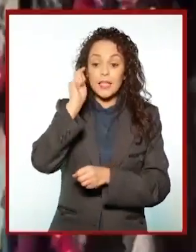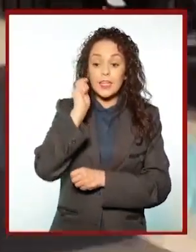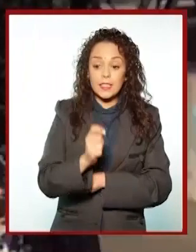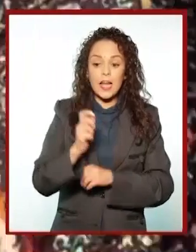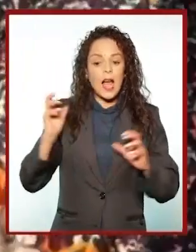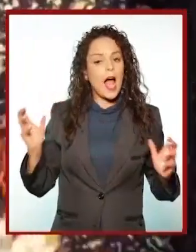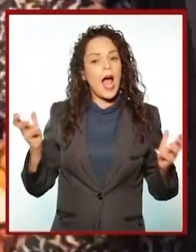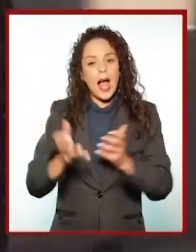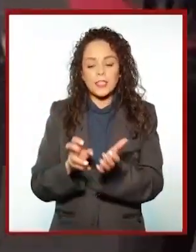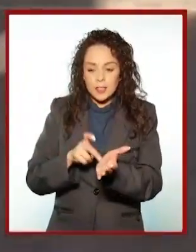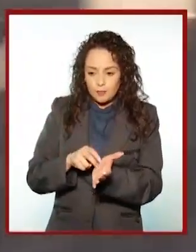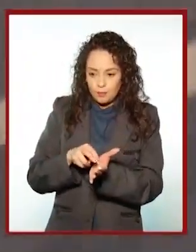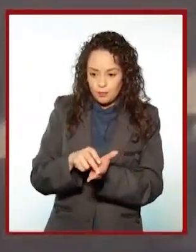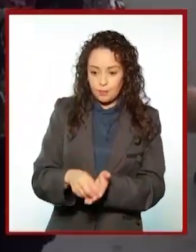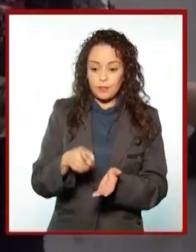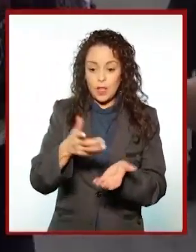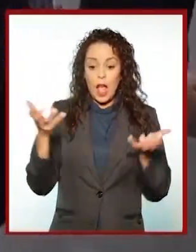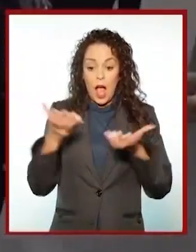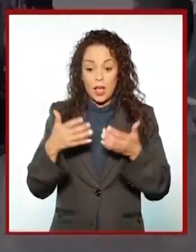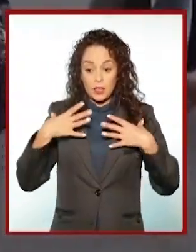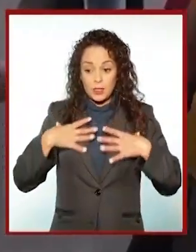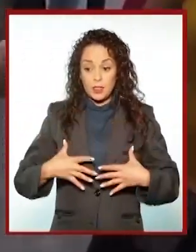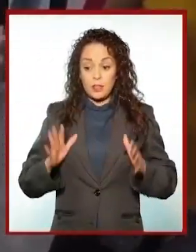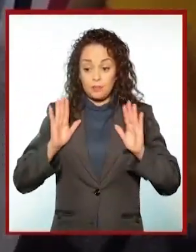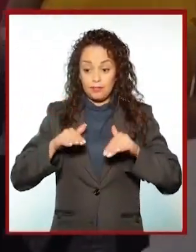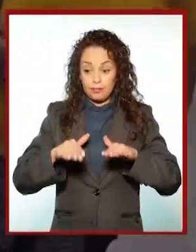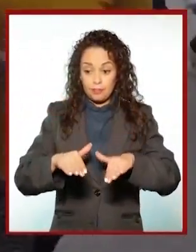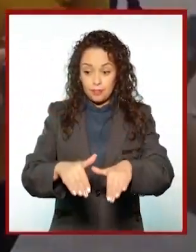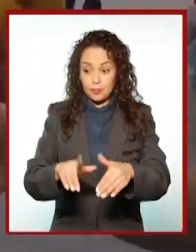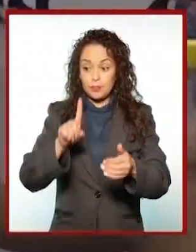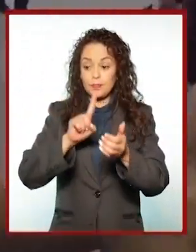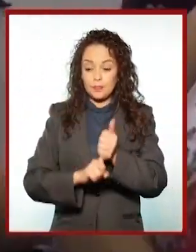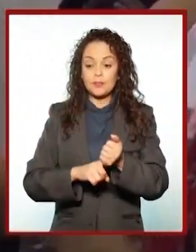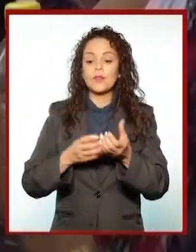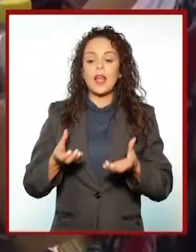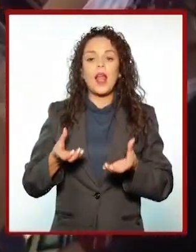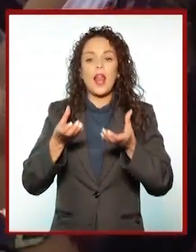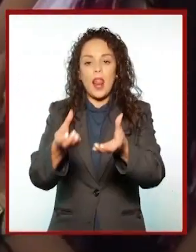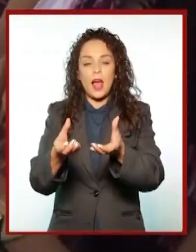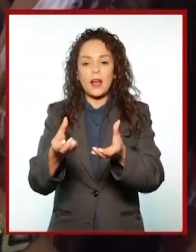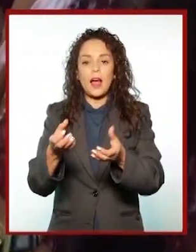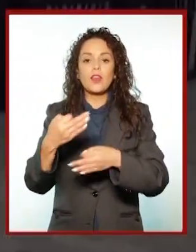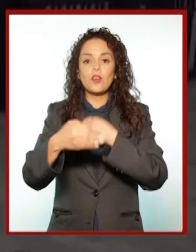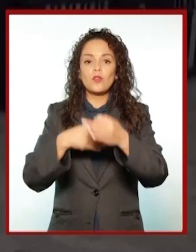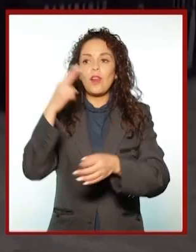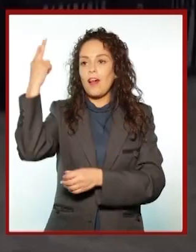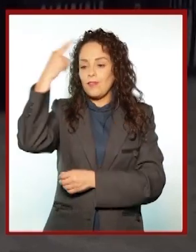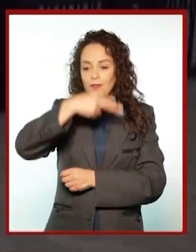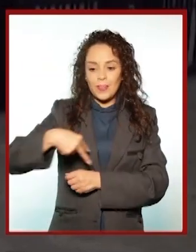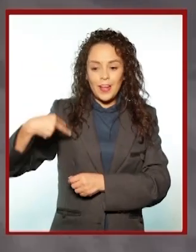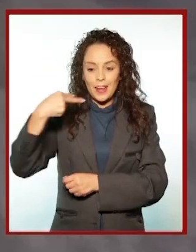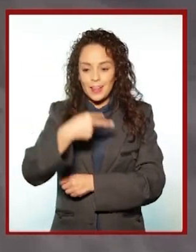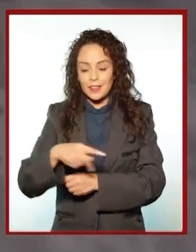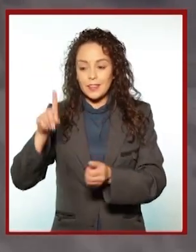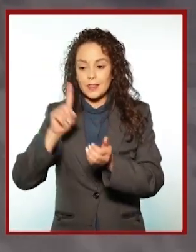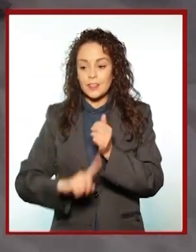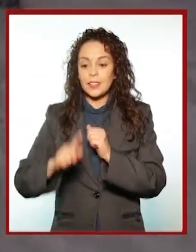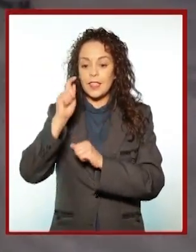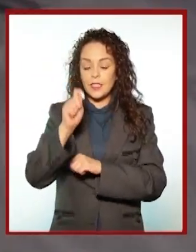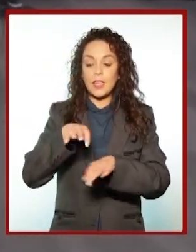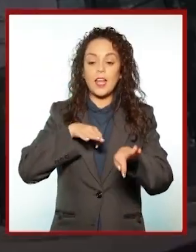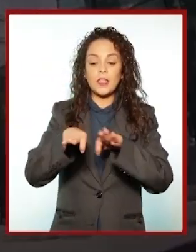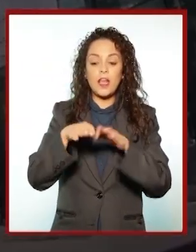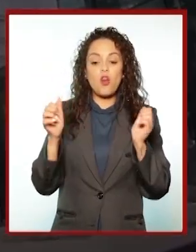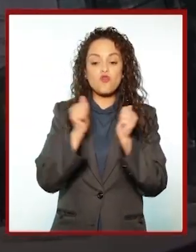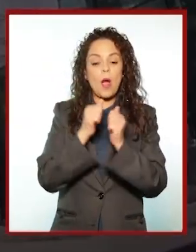que ver con un accionar, ¿no? Se hacen estos textiles electrónicos y se accionan en el espacio público y tienen como esta